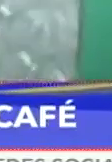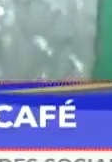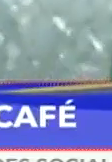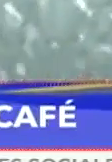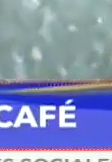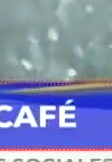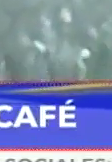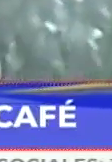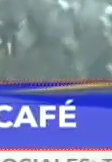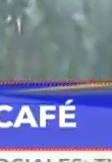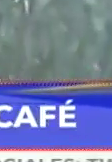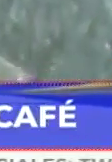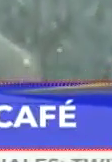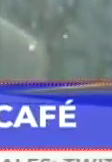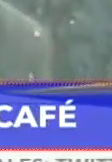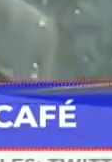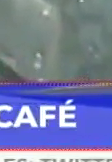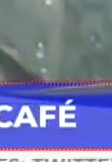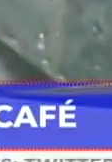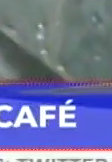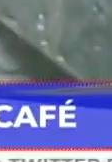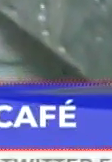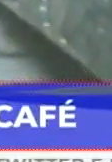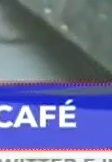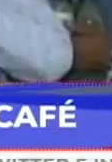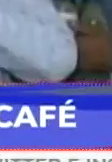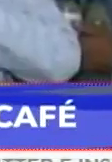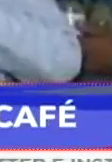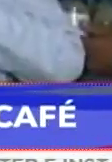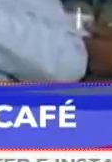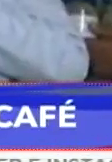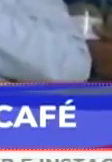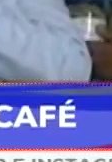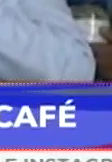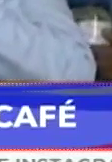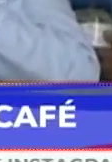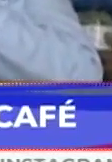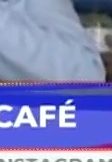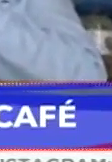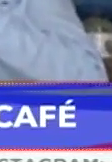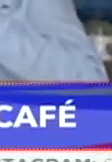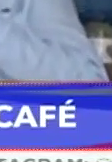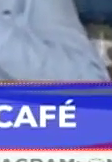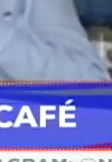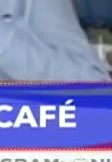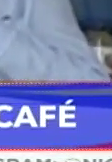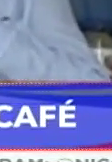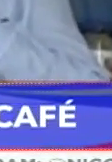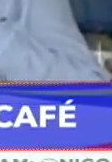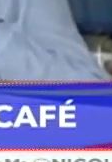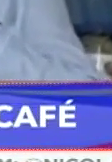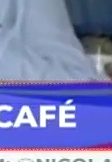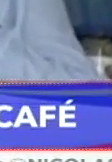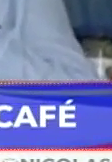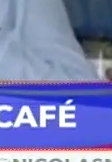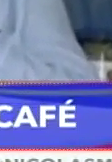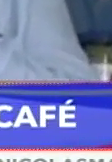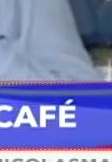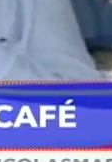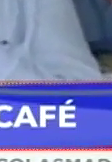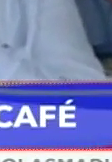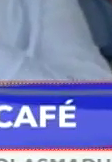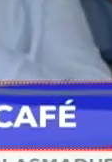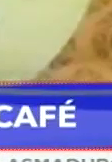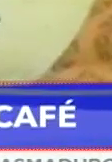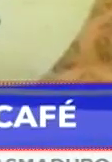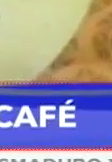Presidente, esta experiencia nos demuestra que quien produce y quien nos alimenta es el pueblo